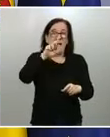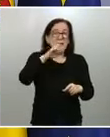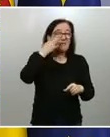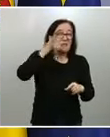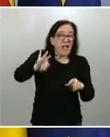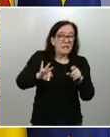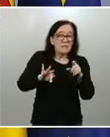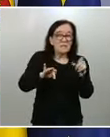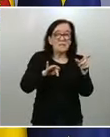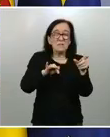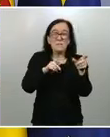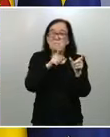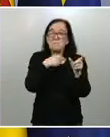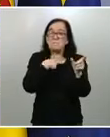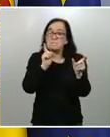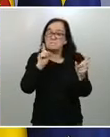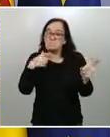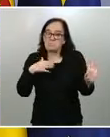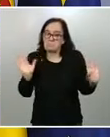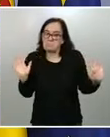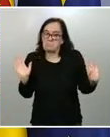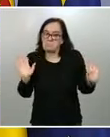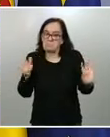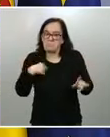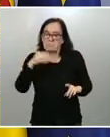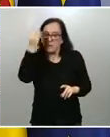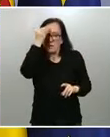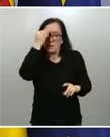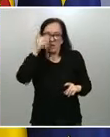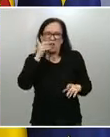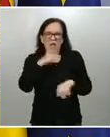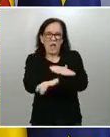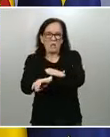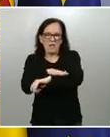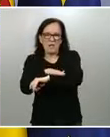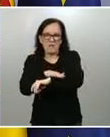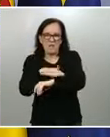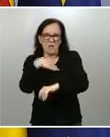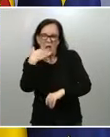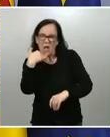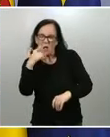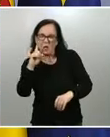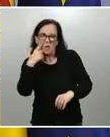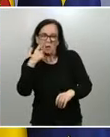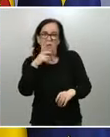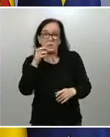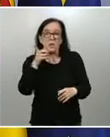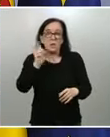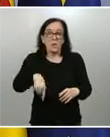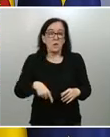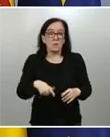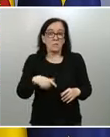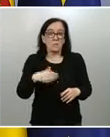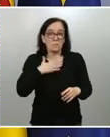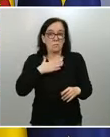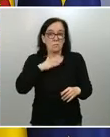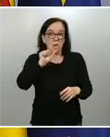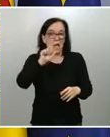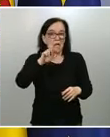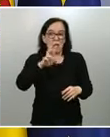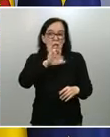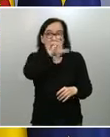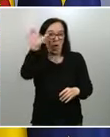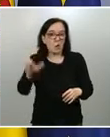y han intervenido para nada no creo que nadie me viste intervenido para nada pero es que además air europa no nos ha pedido nada por lo